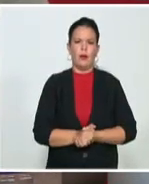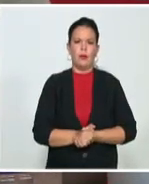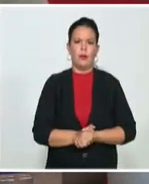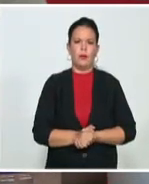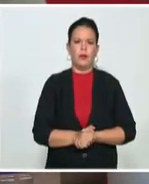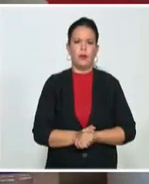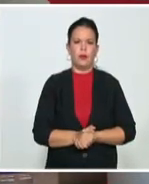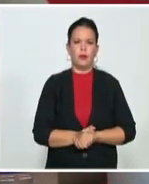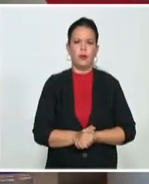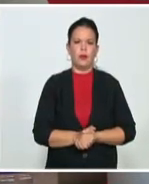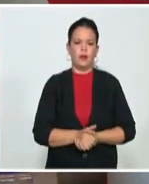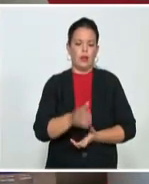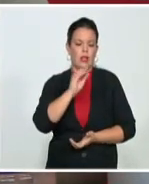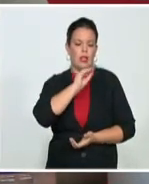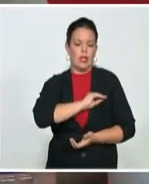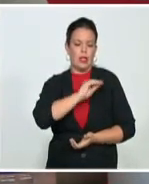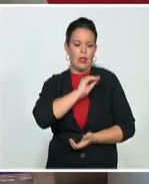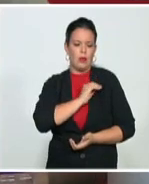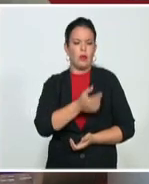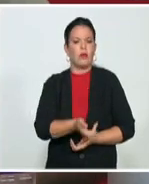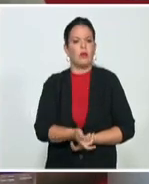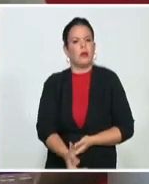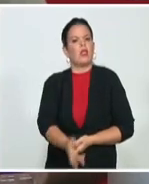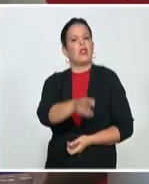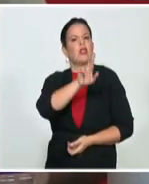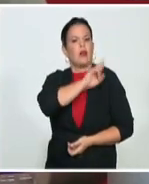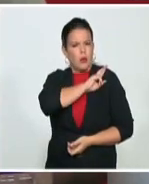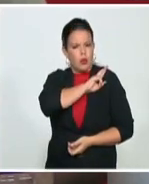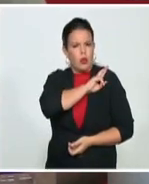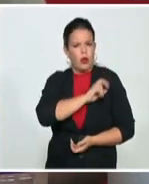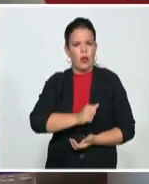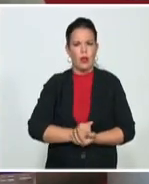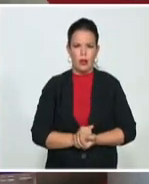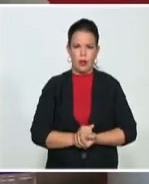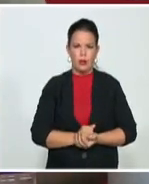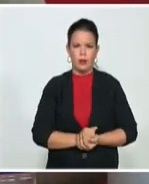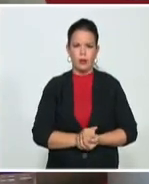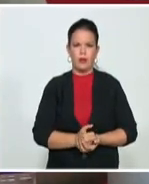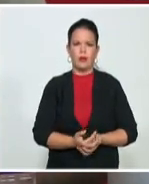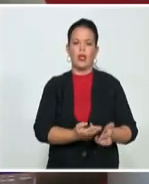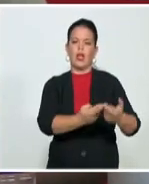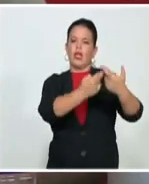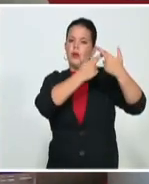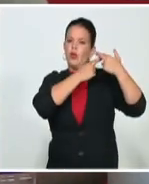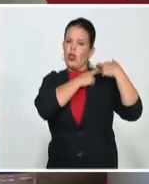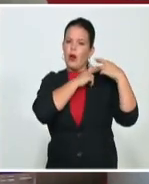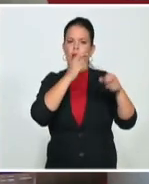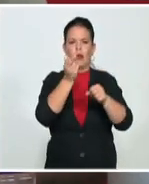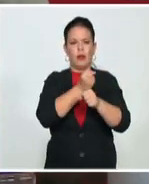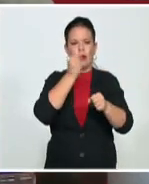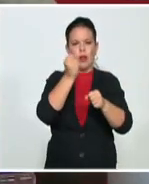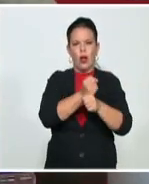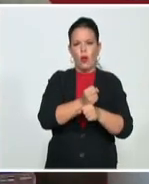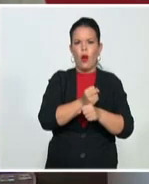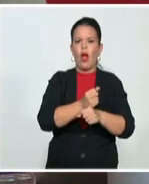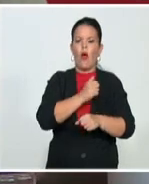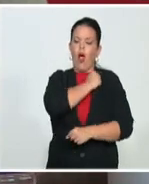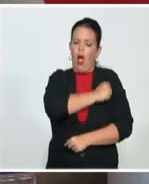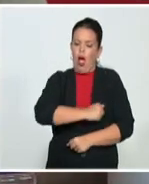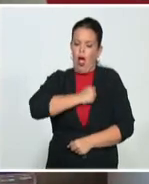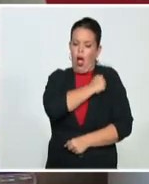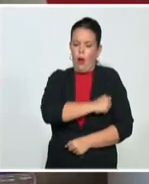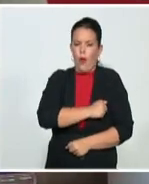ese sentido de la responsabilidad, de hacerlo con amor, de hacerlo pensando en el